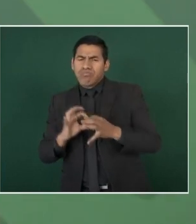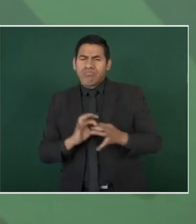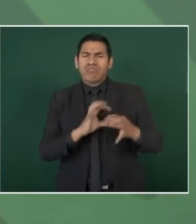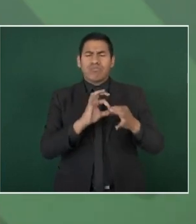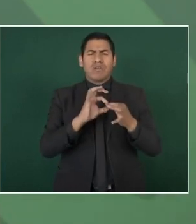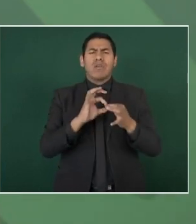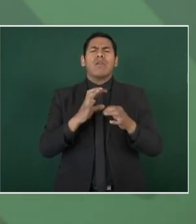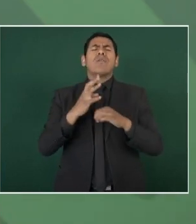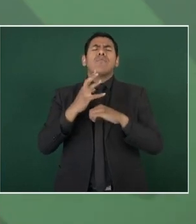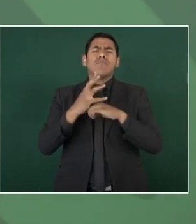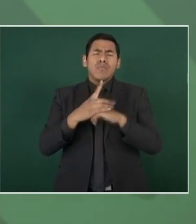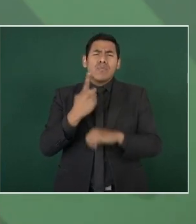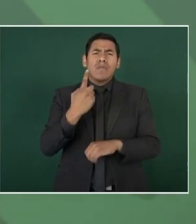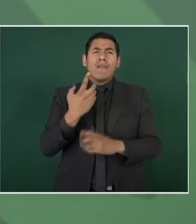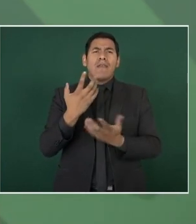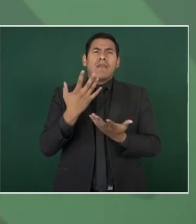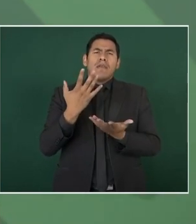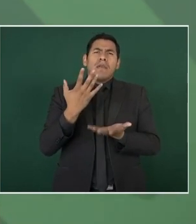una